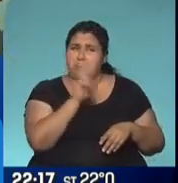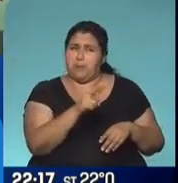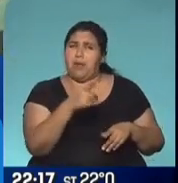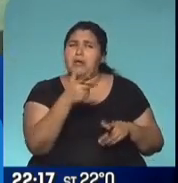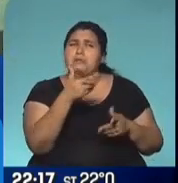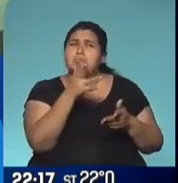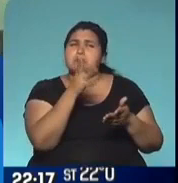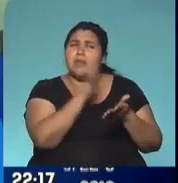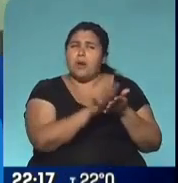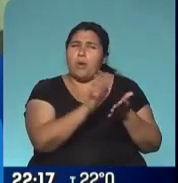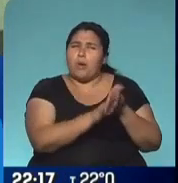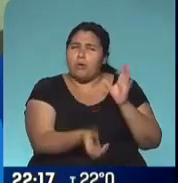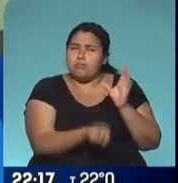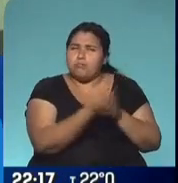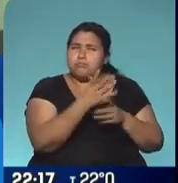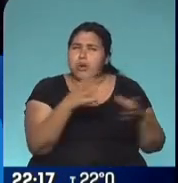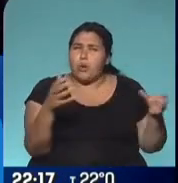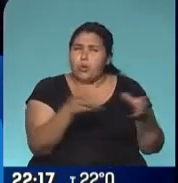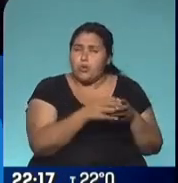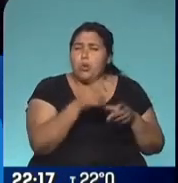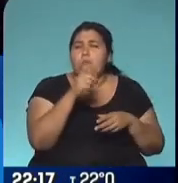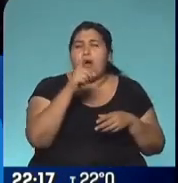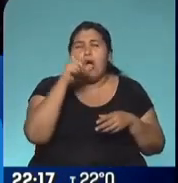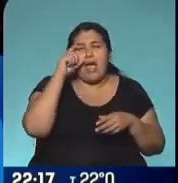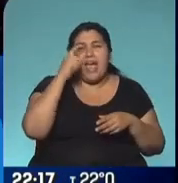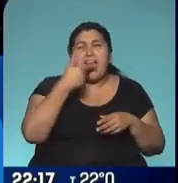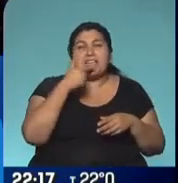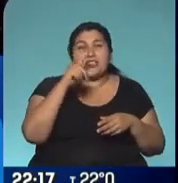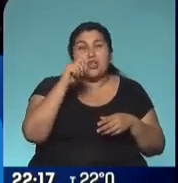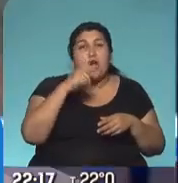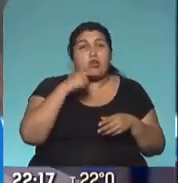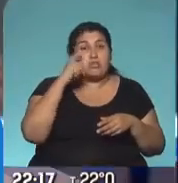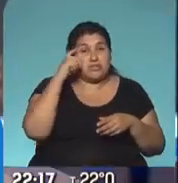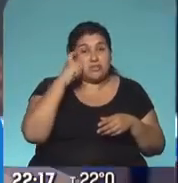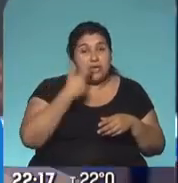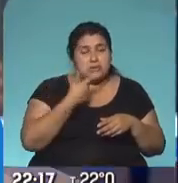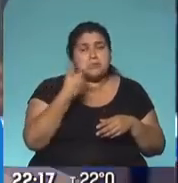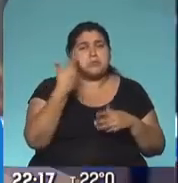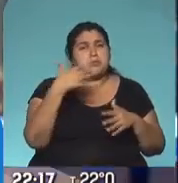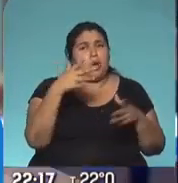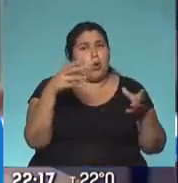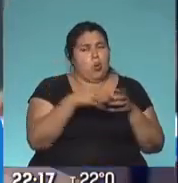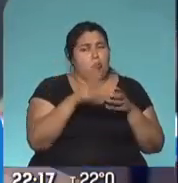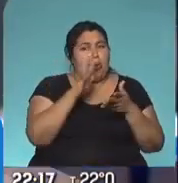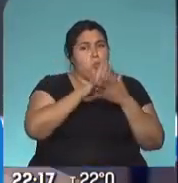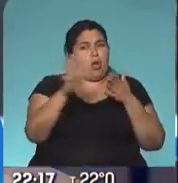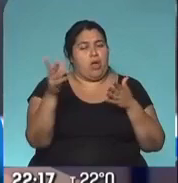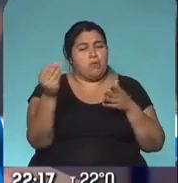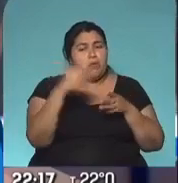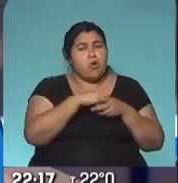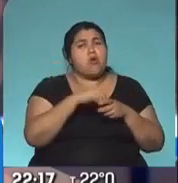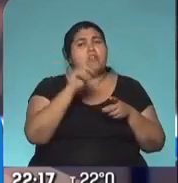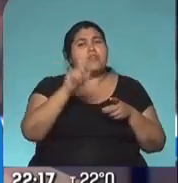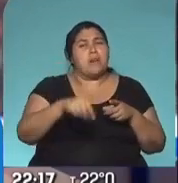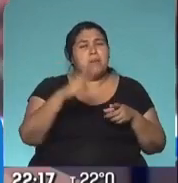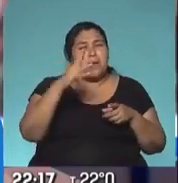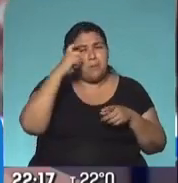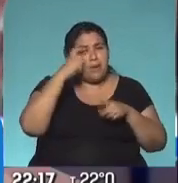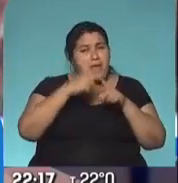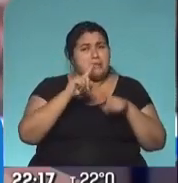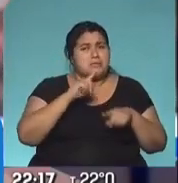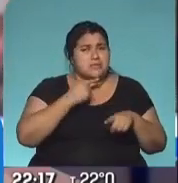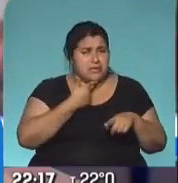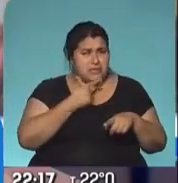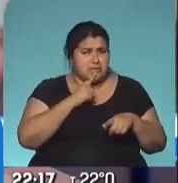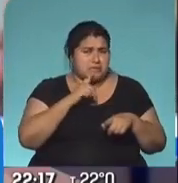mapa político. El Partido Nacionalista Escocés, que sube, se convierte en tercera fuerza. El partido del Brexit, que ni suma ni